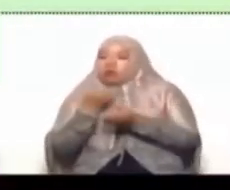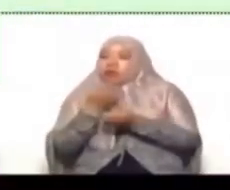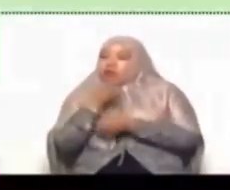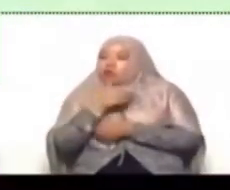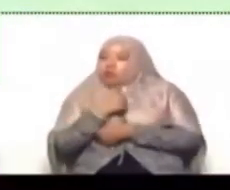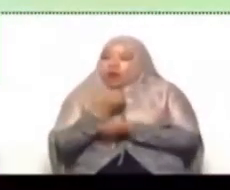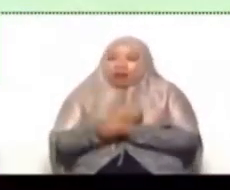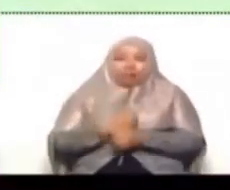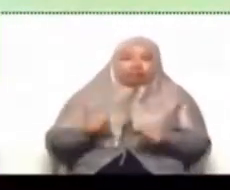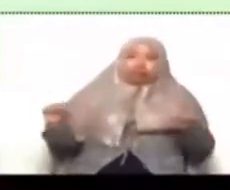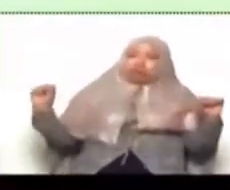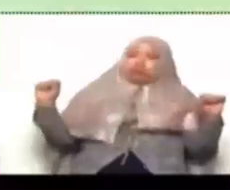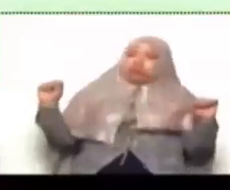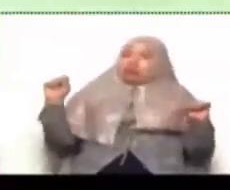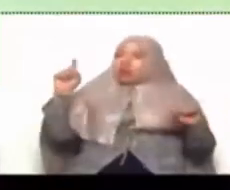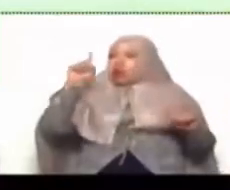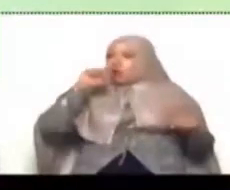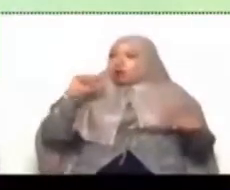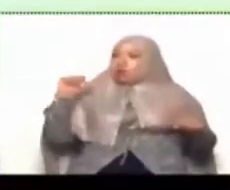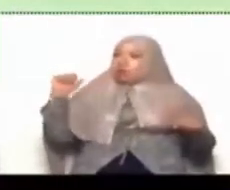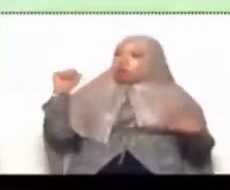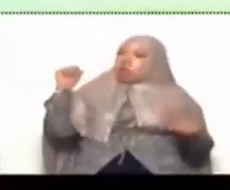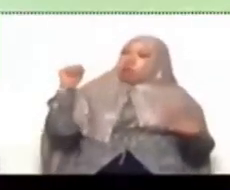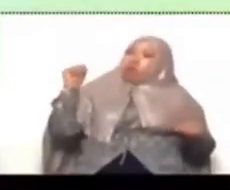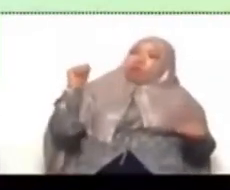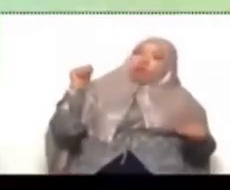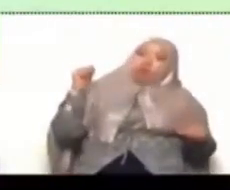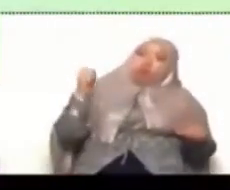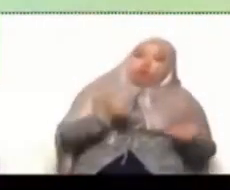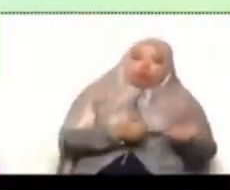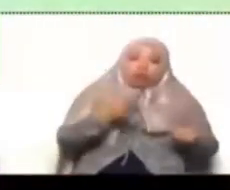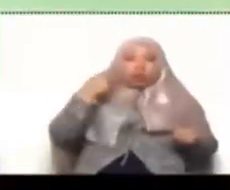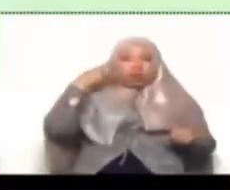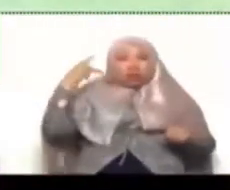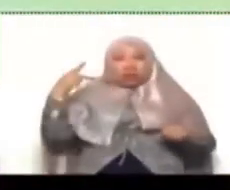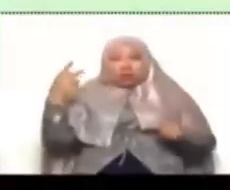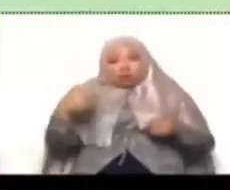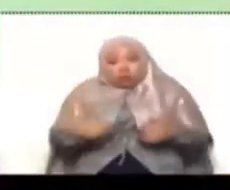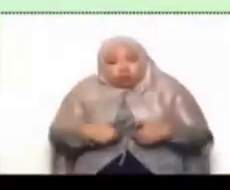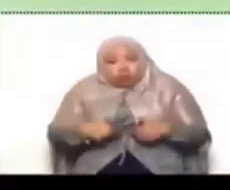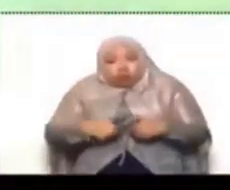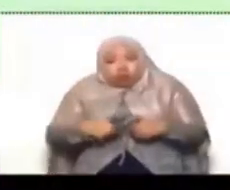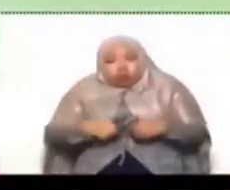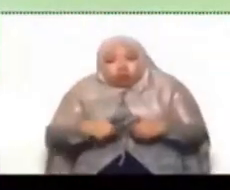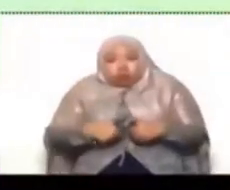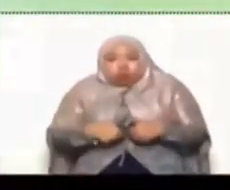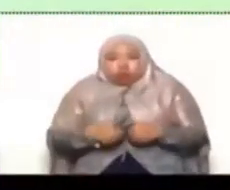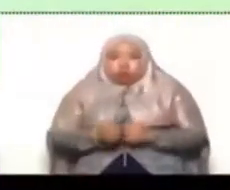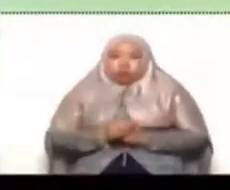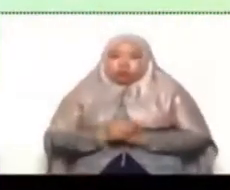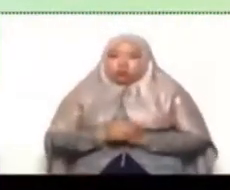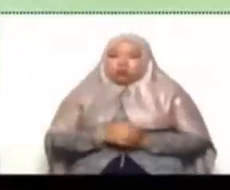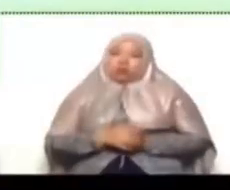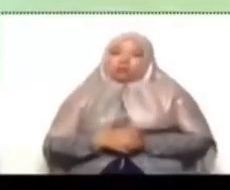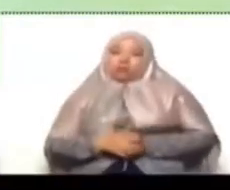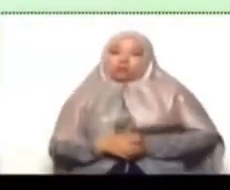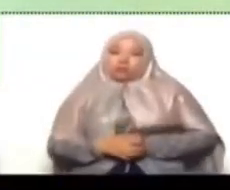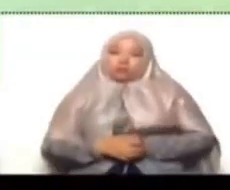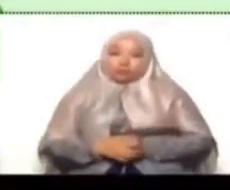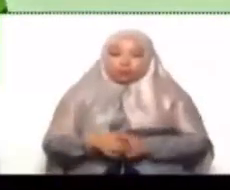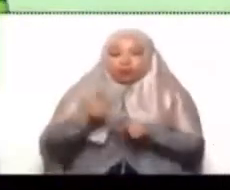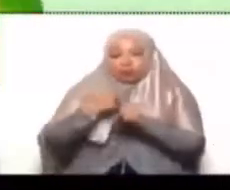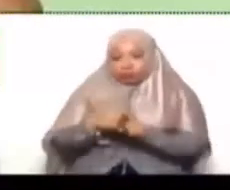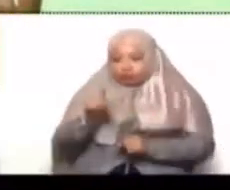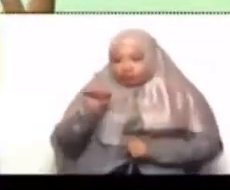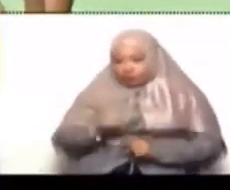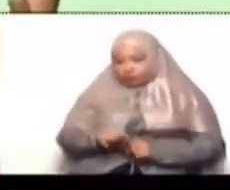que está durante años psicológicamente afectado, como dice el diputado Jorge Rodríguez, pero además